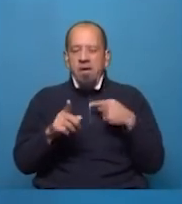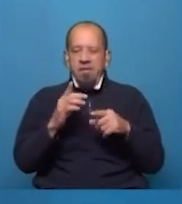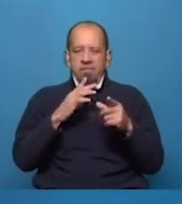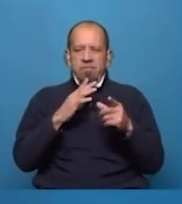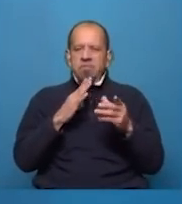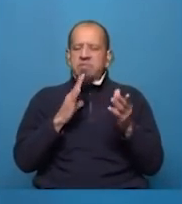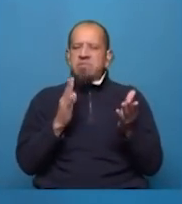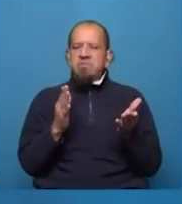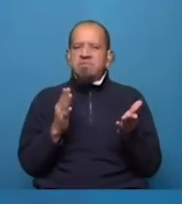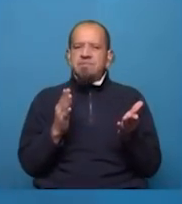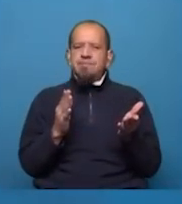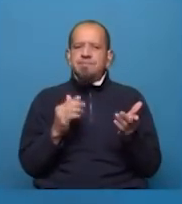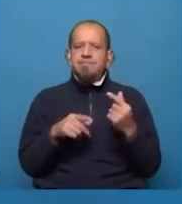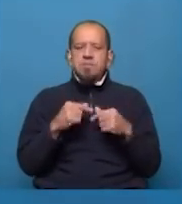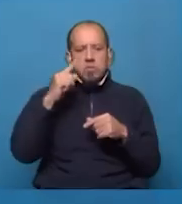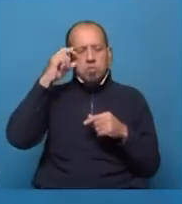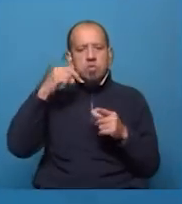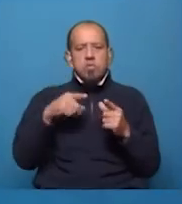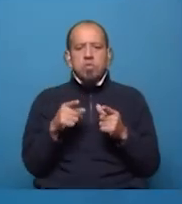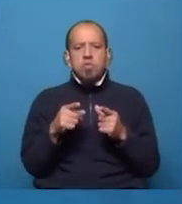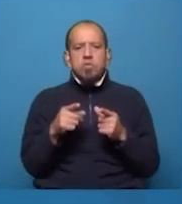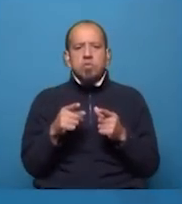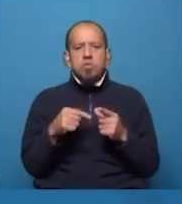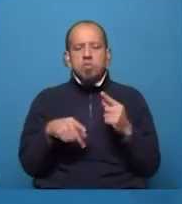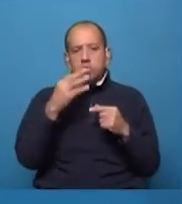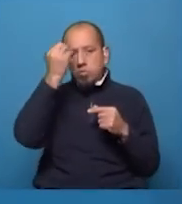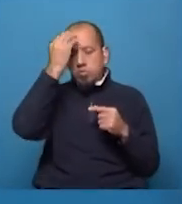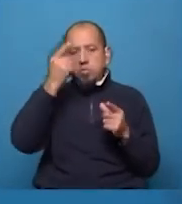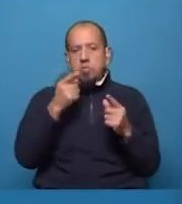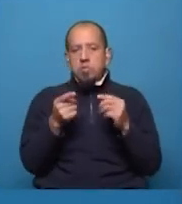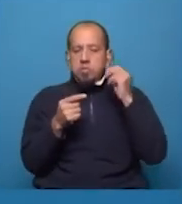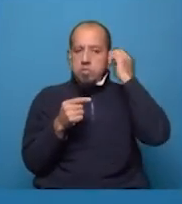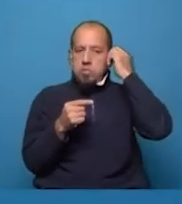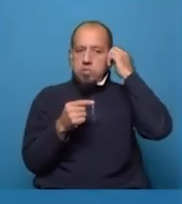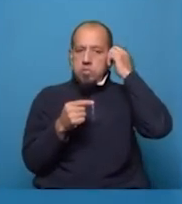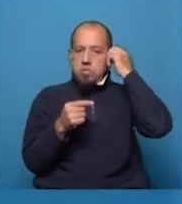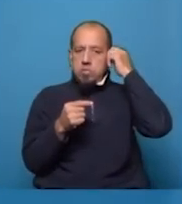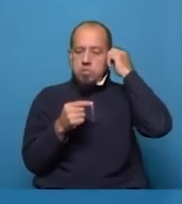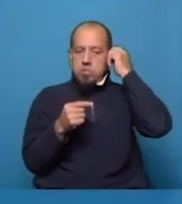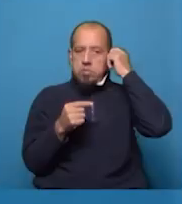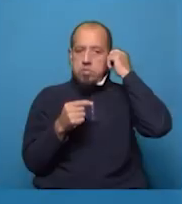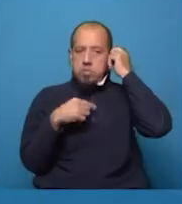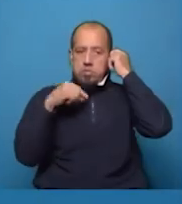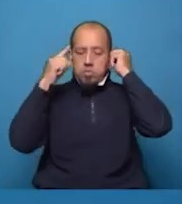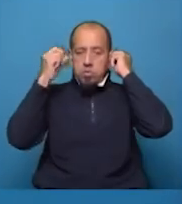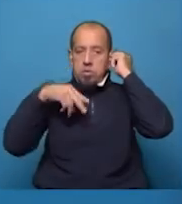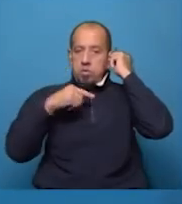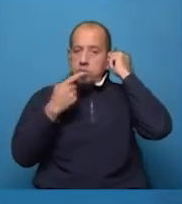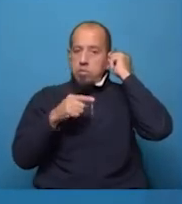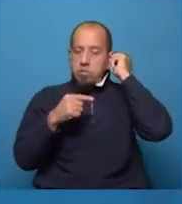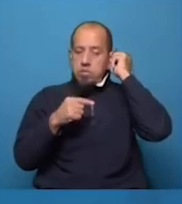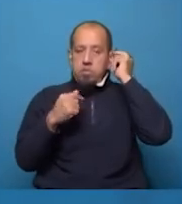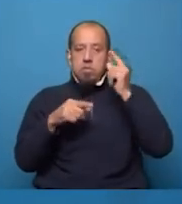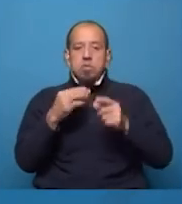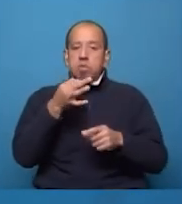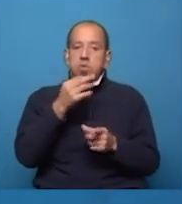vista de opiniones y conceptos este obviamente opino distinto este y lo